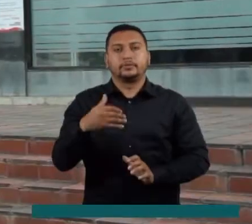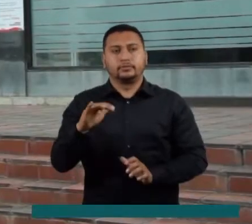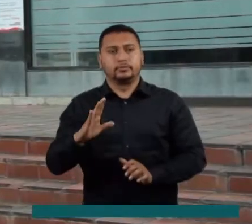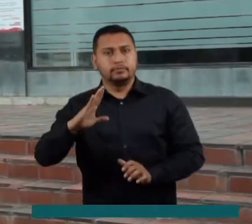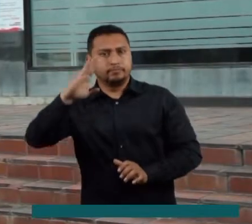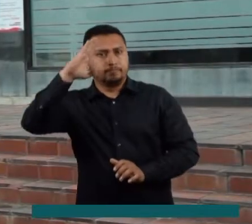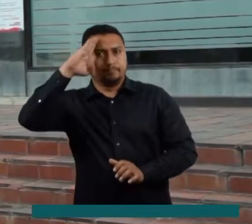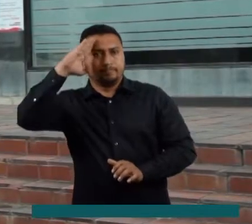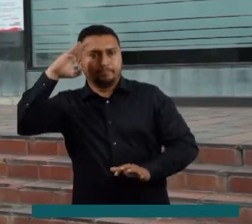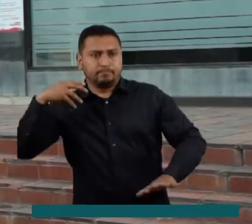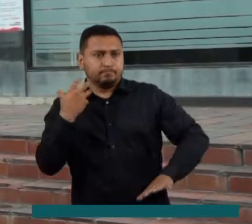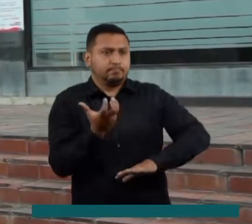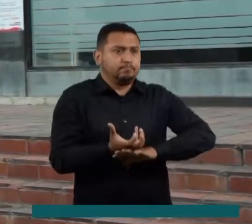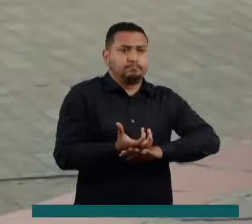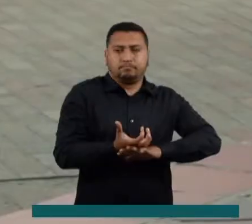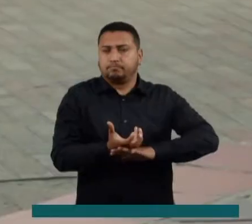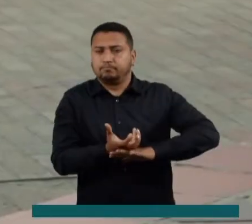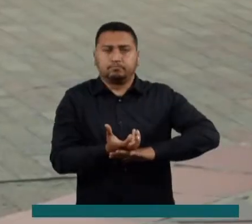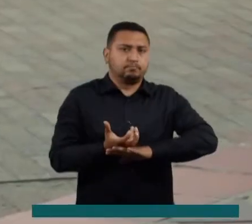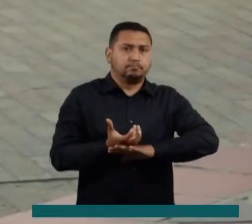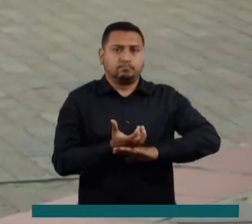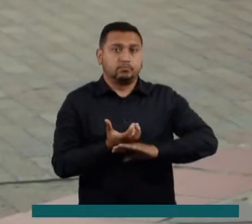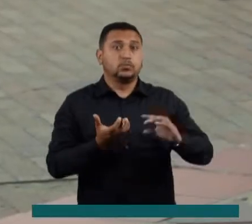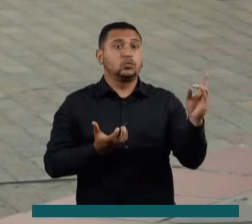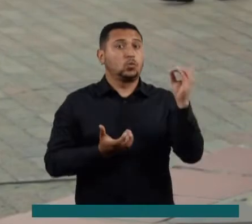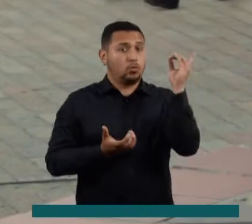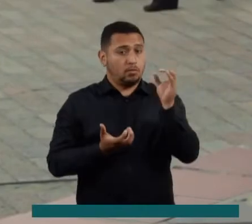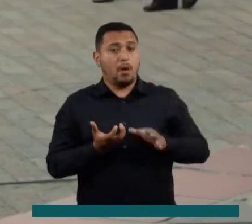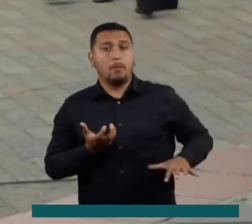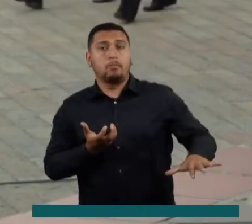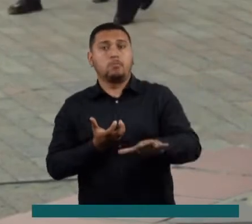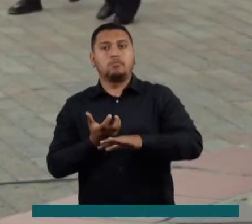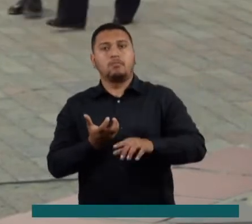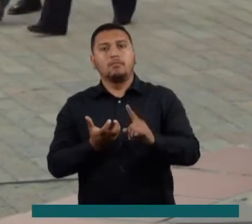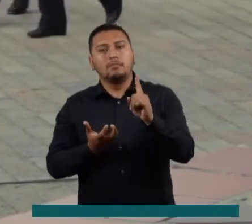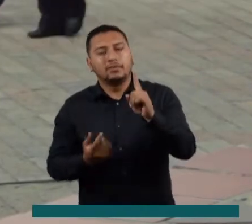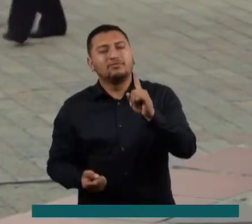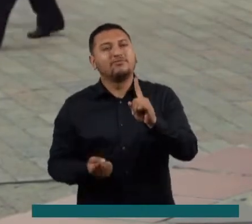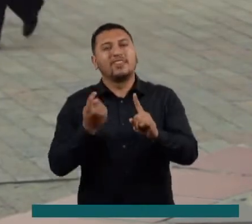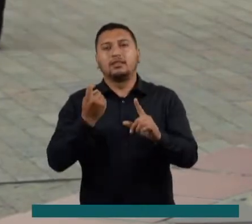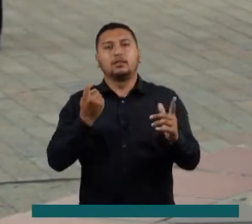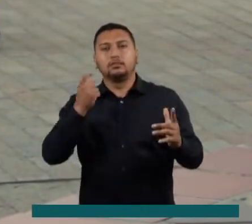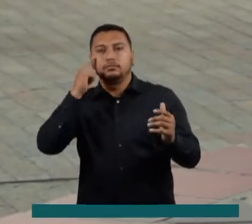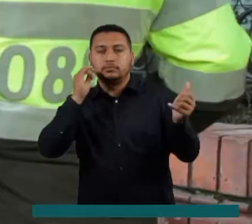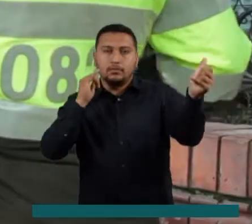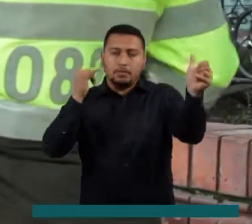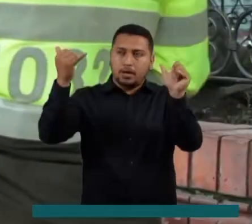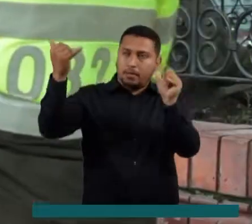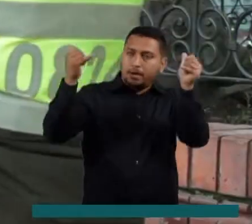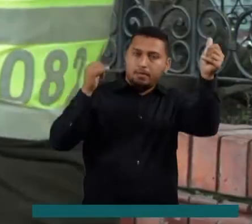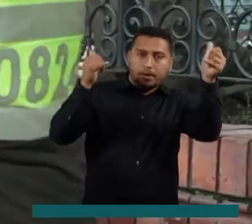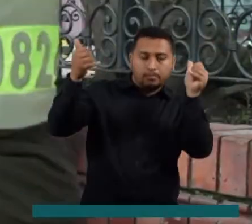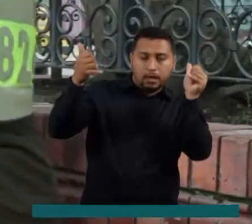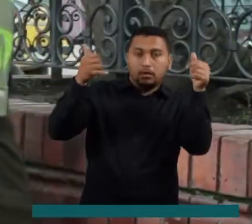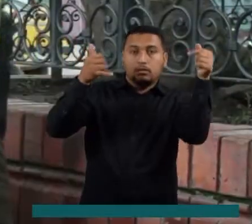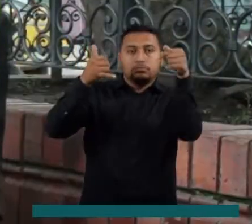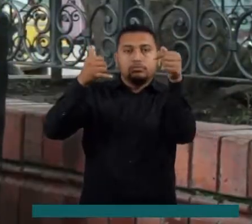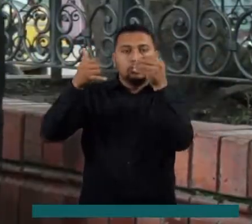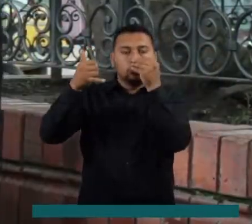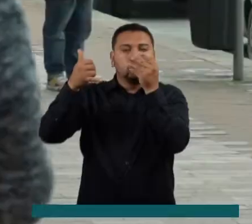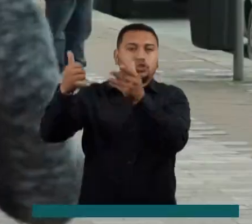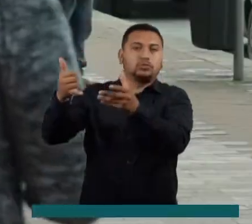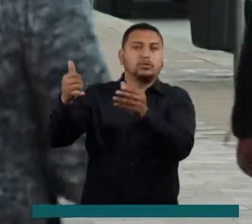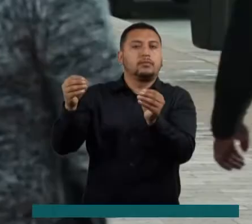fuerte presencia de uniformados de la Policía Nacional en esta ciudad, Duitama no cuenta con cámaras de seguridad y tampoco con